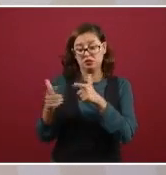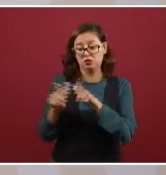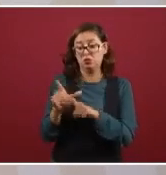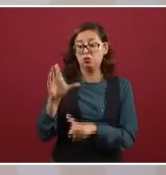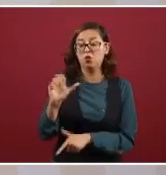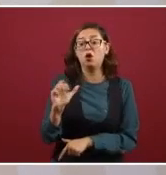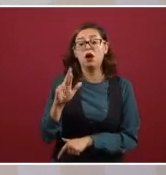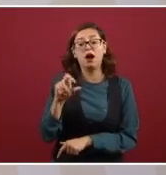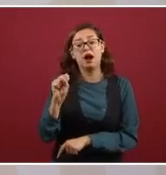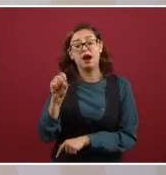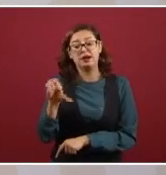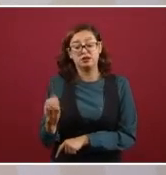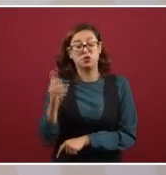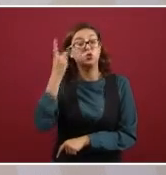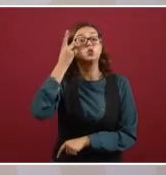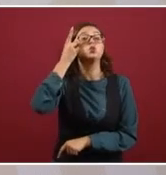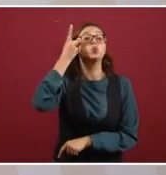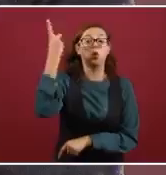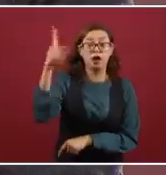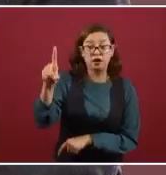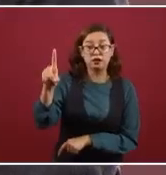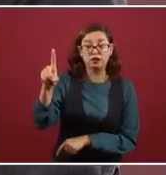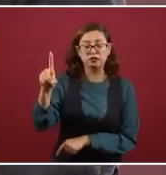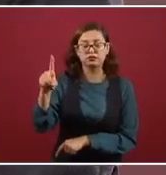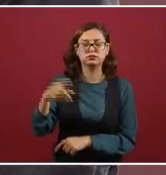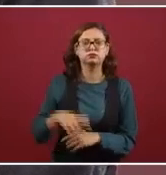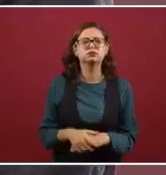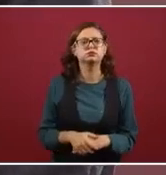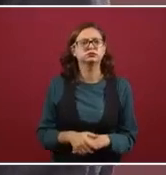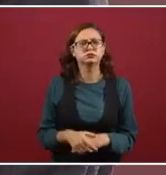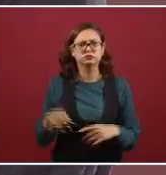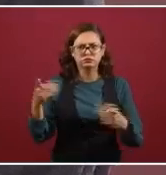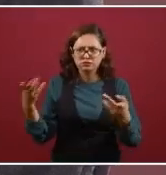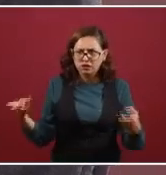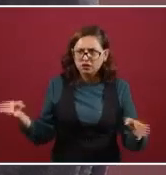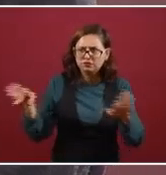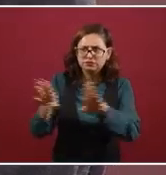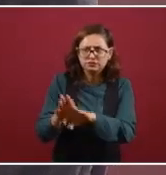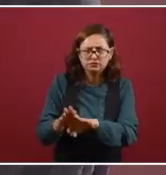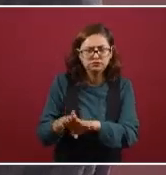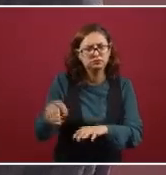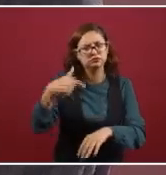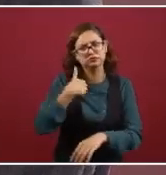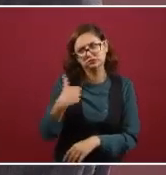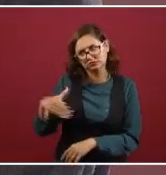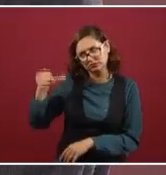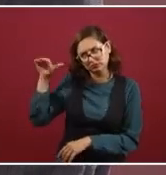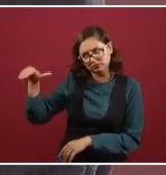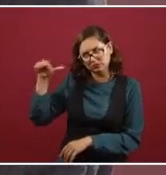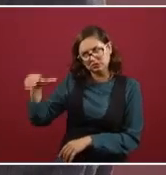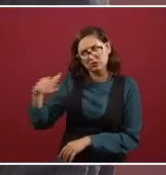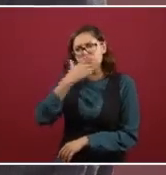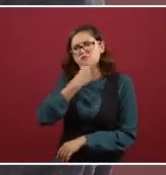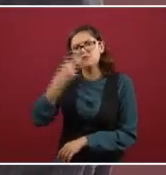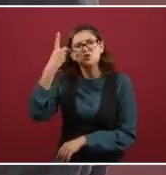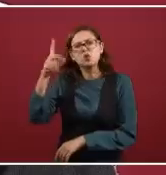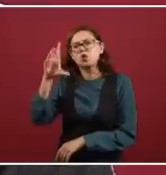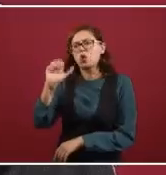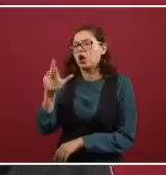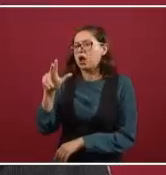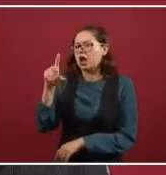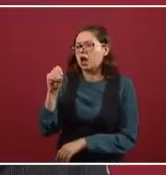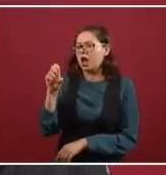Carso, y le hice un llamado a Carlos Slim para que